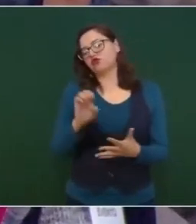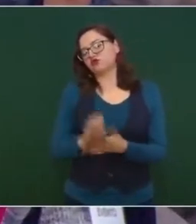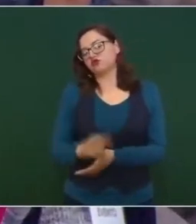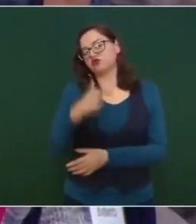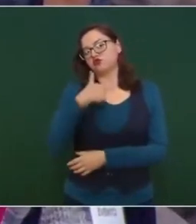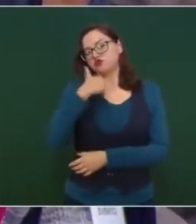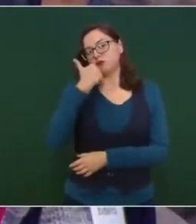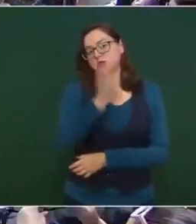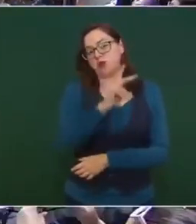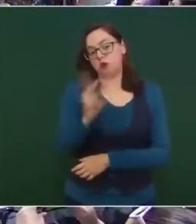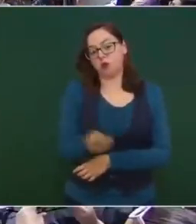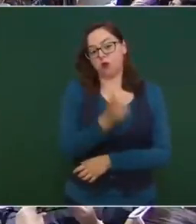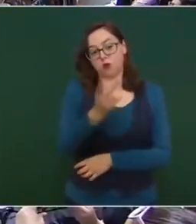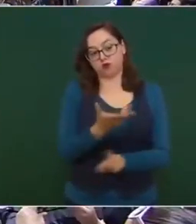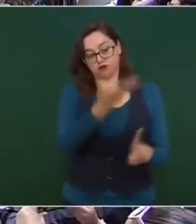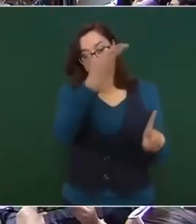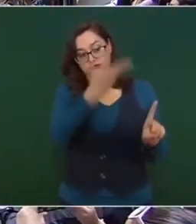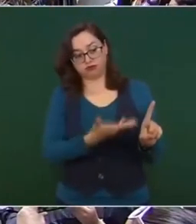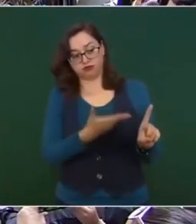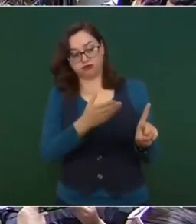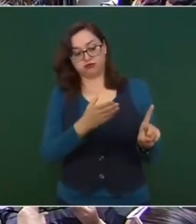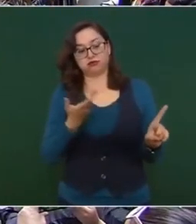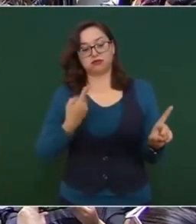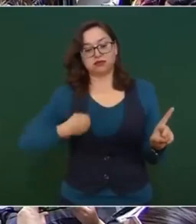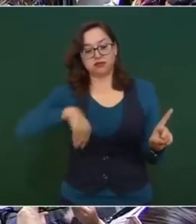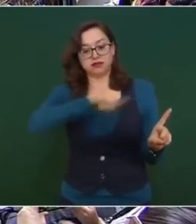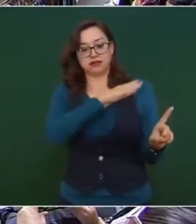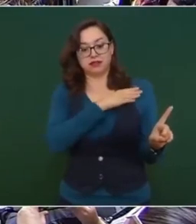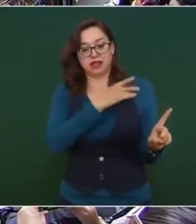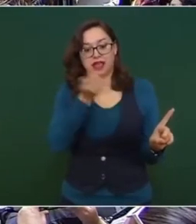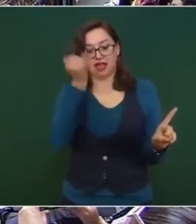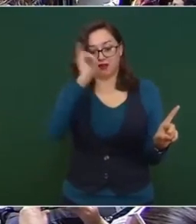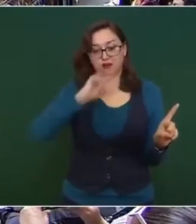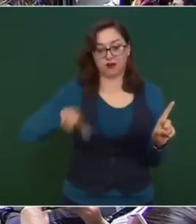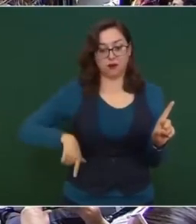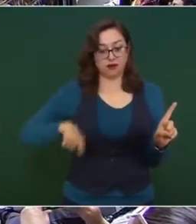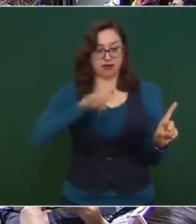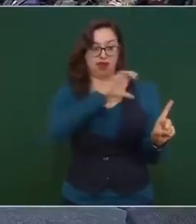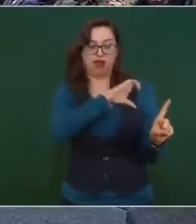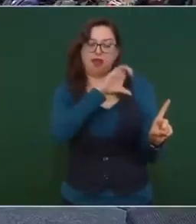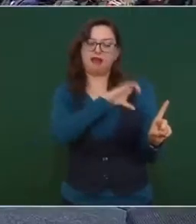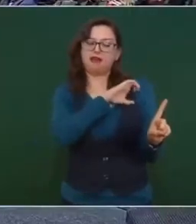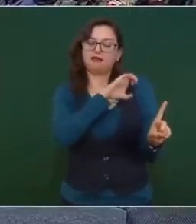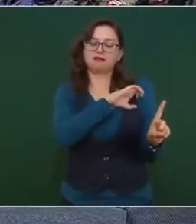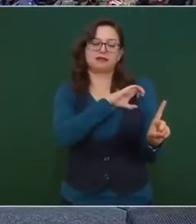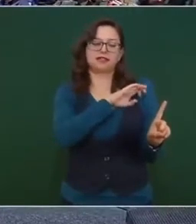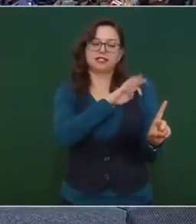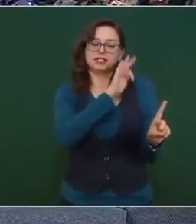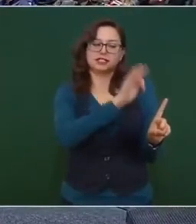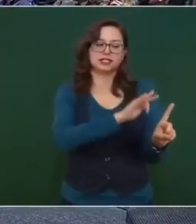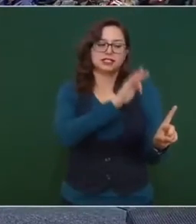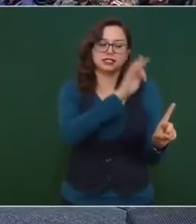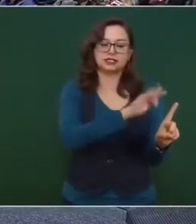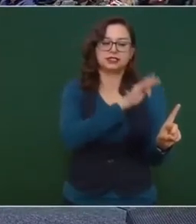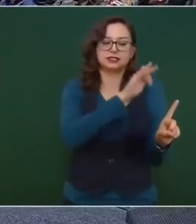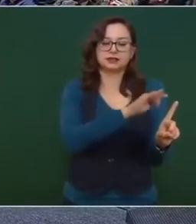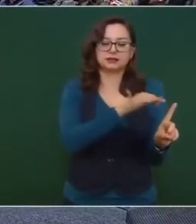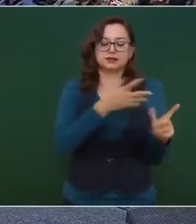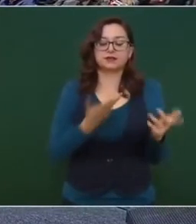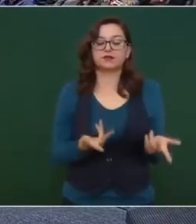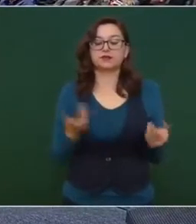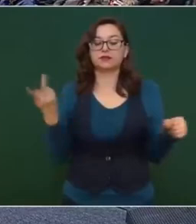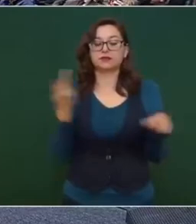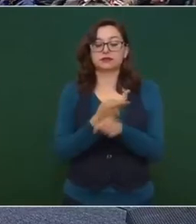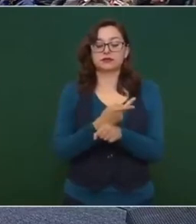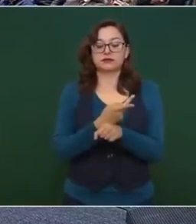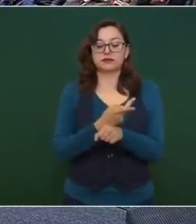la señora jefa de gobierno, usted pierde las encuestas